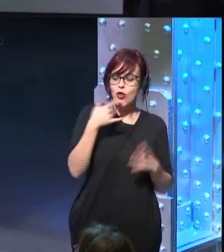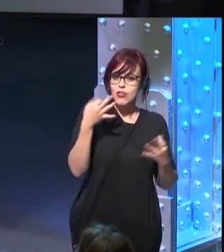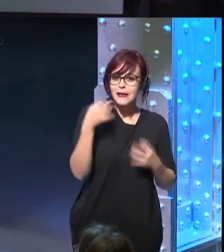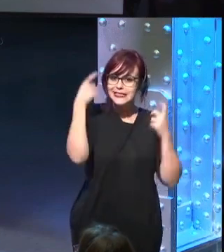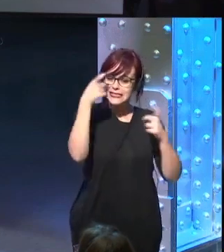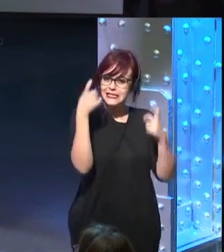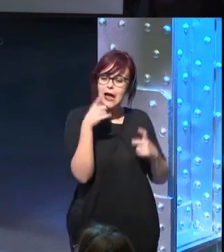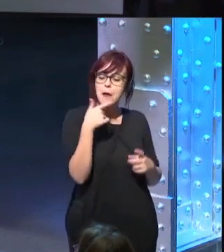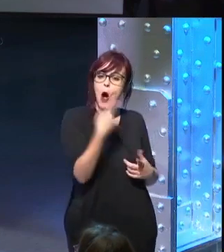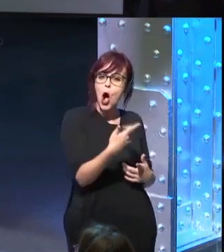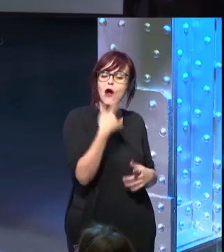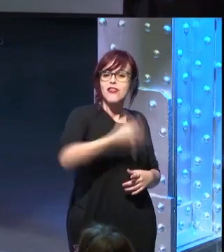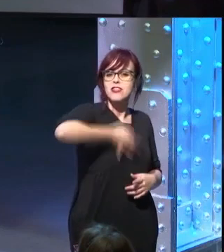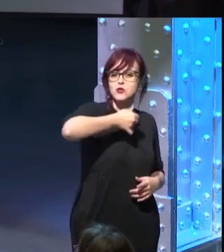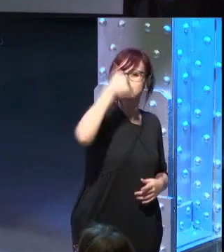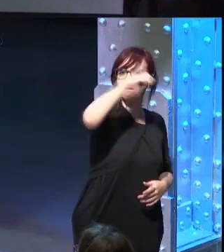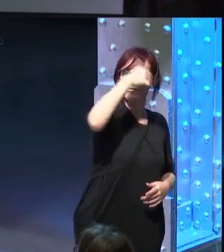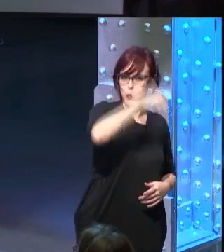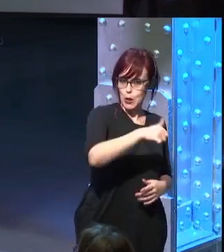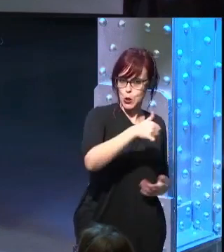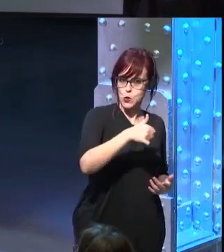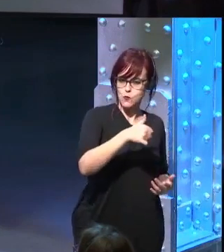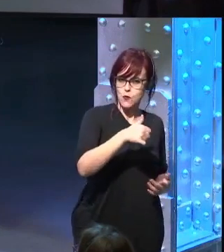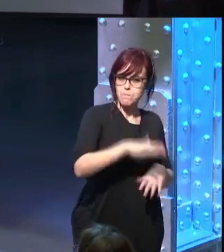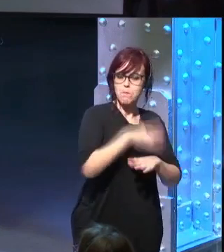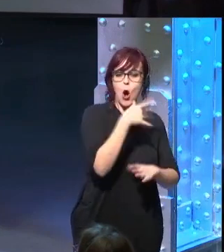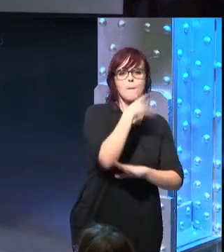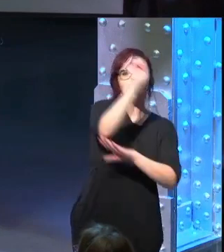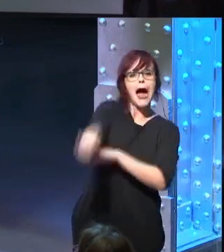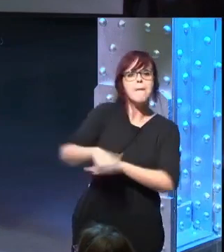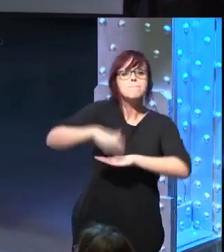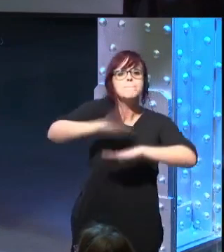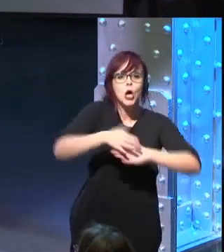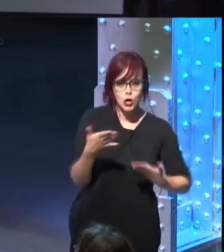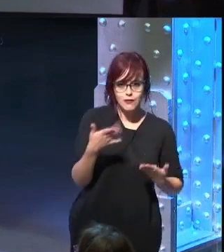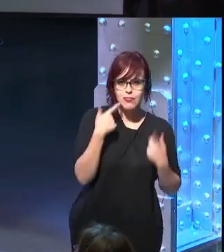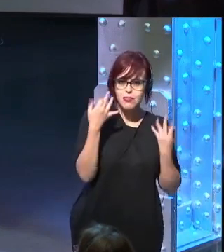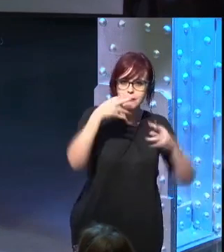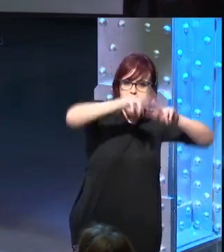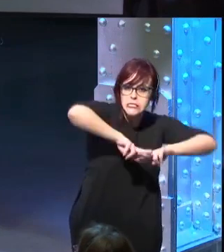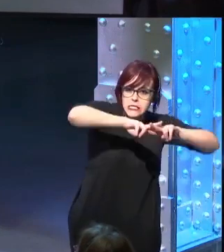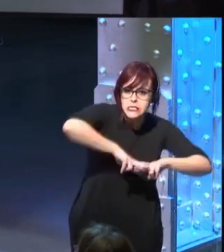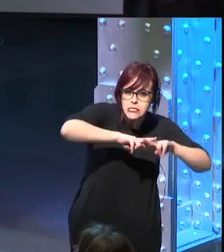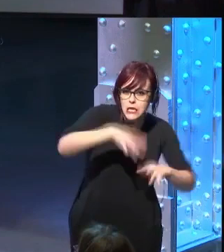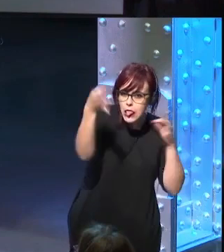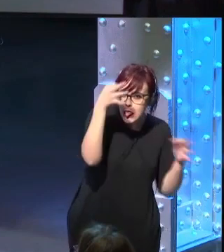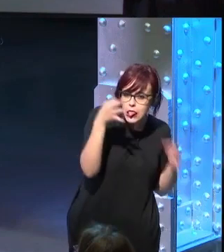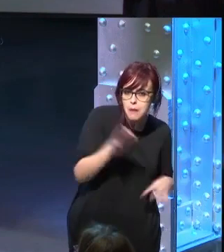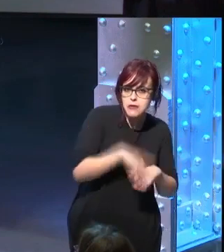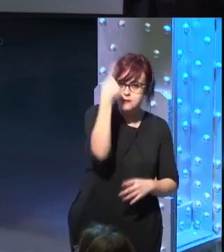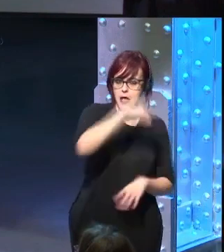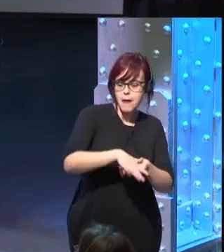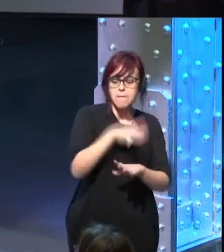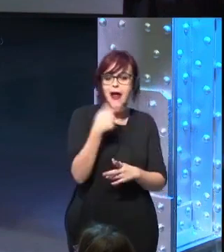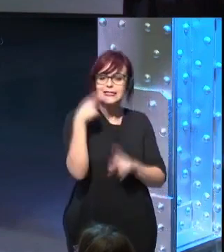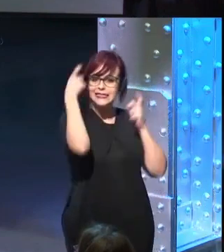masculino. Tenemos que llegar a la superficie, no solamente hablar en conjunto sobre todas estas cosas, sobre cómo